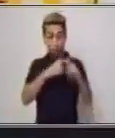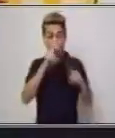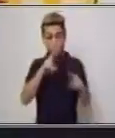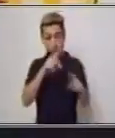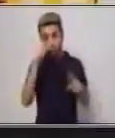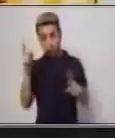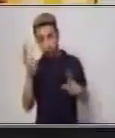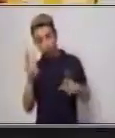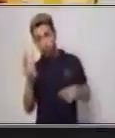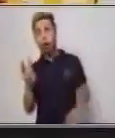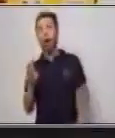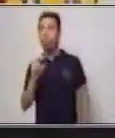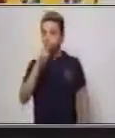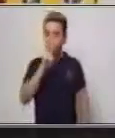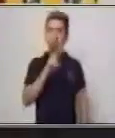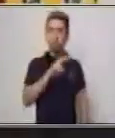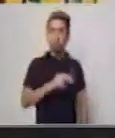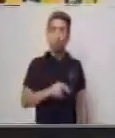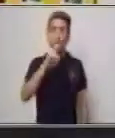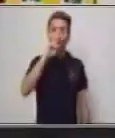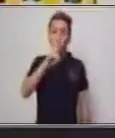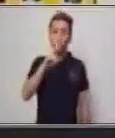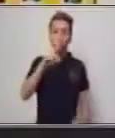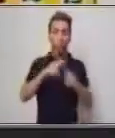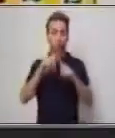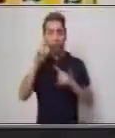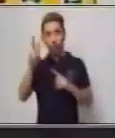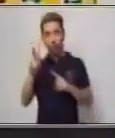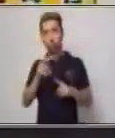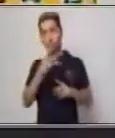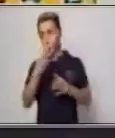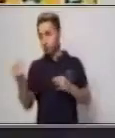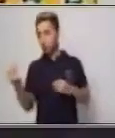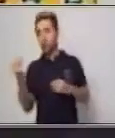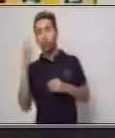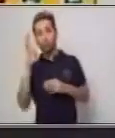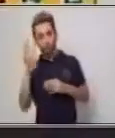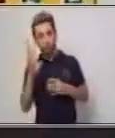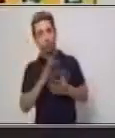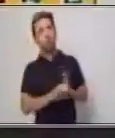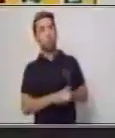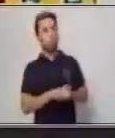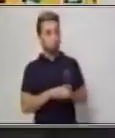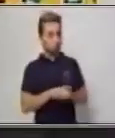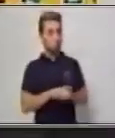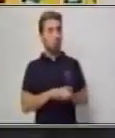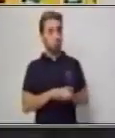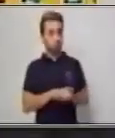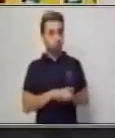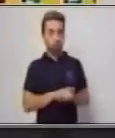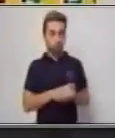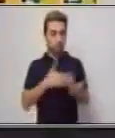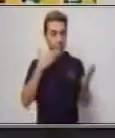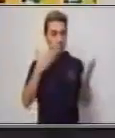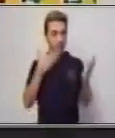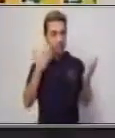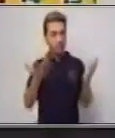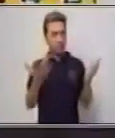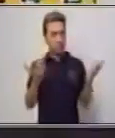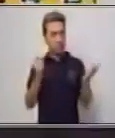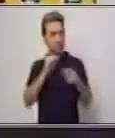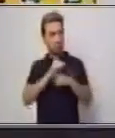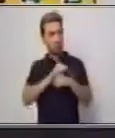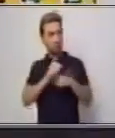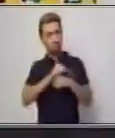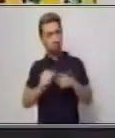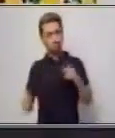2 por 2 me da 4. Entonces, el 2 efectivamente ¿Se han dado cuenta qué sencillo estamos haciendo estos ejercicios?